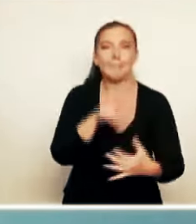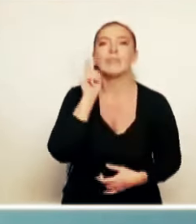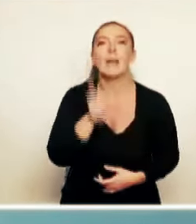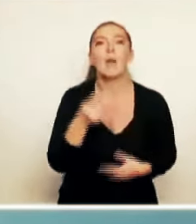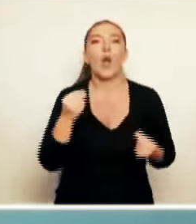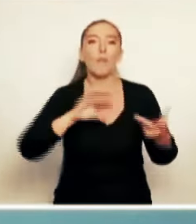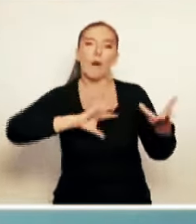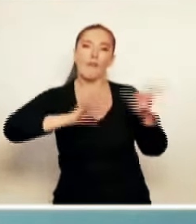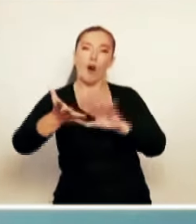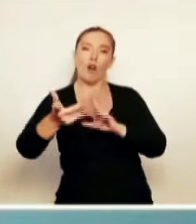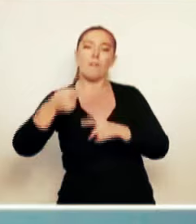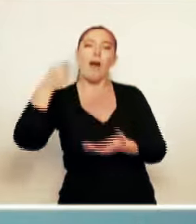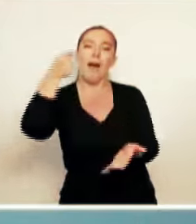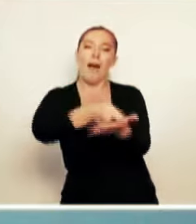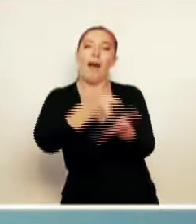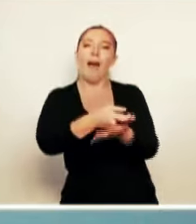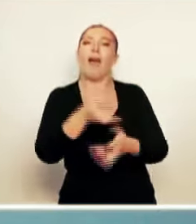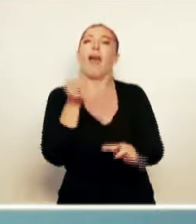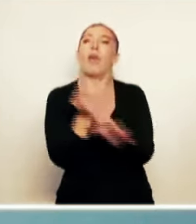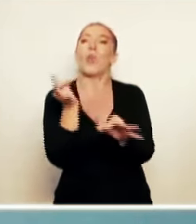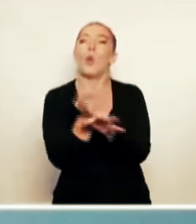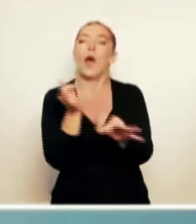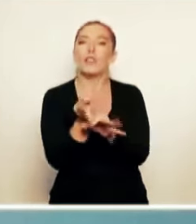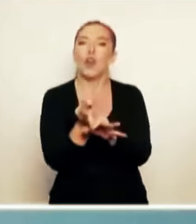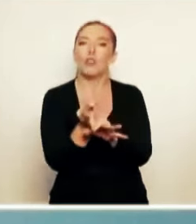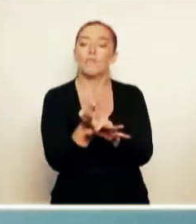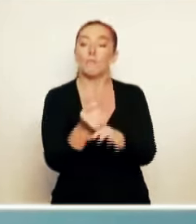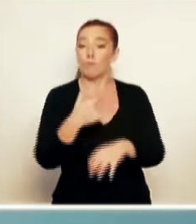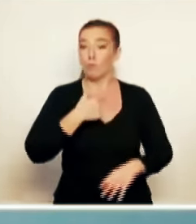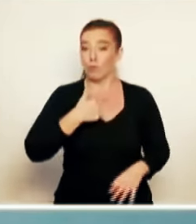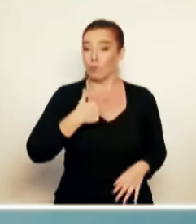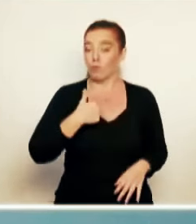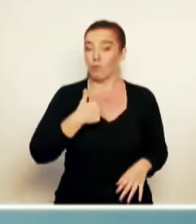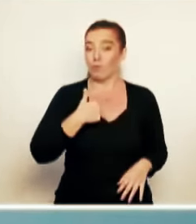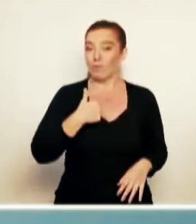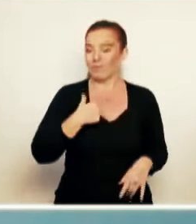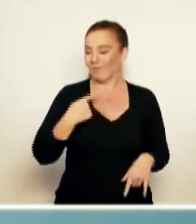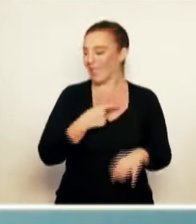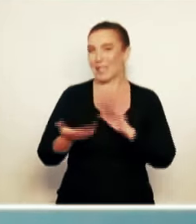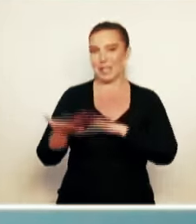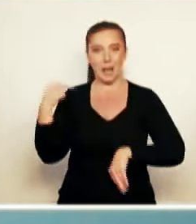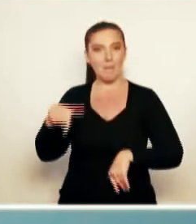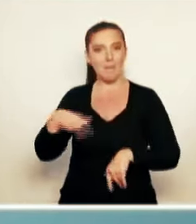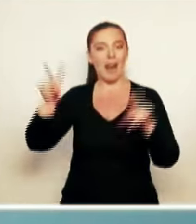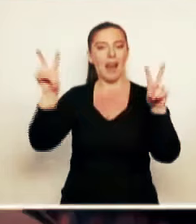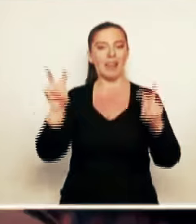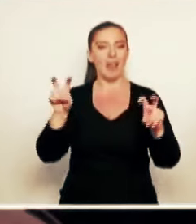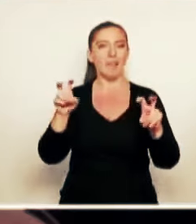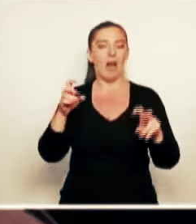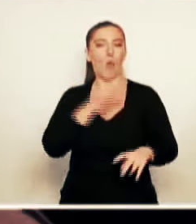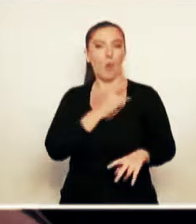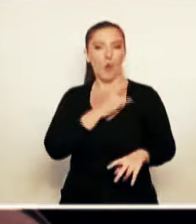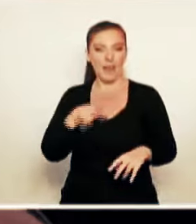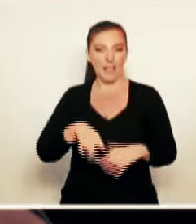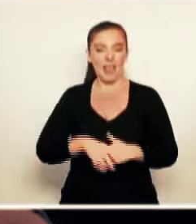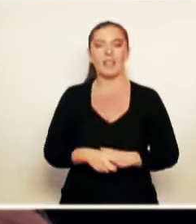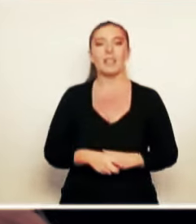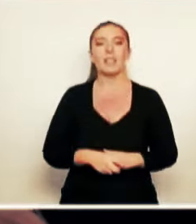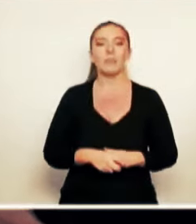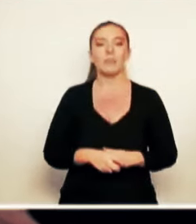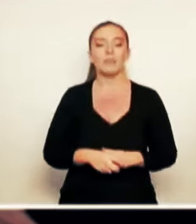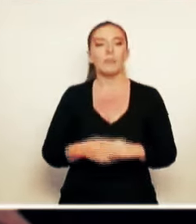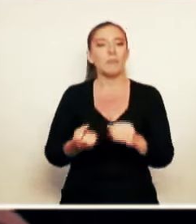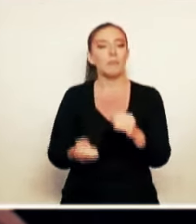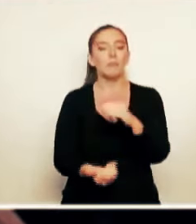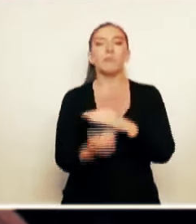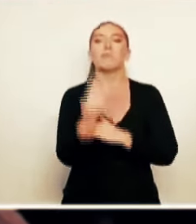se financia la educación. Yo posteé esta semana, cuando fue lo de las universidades, lo